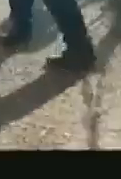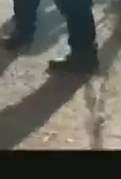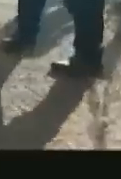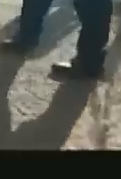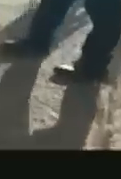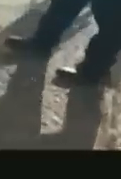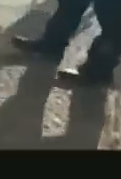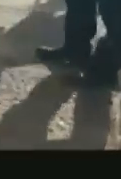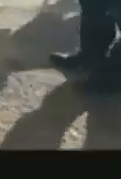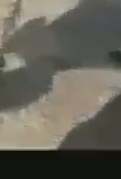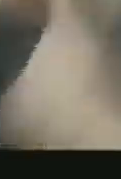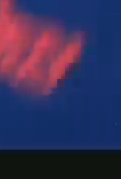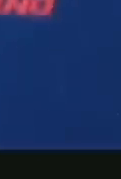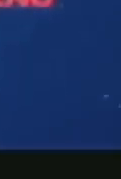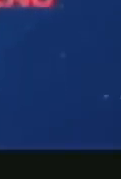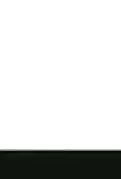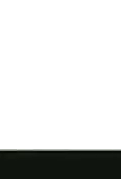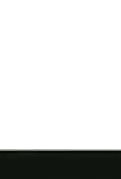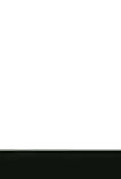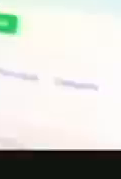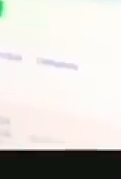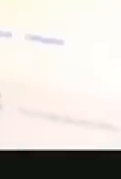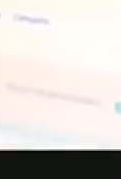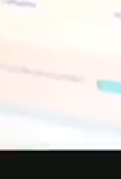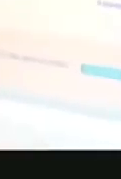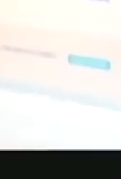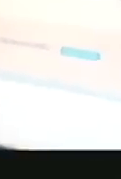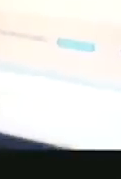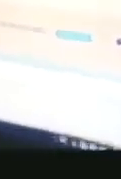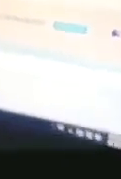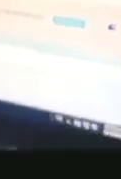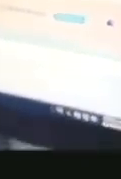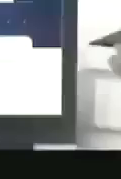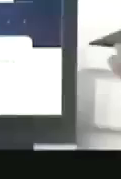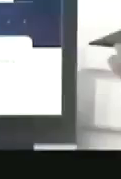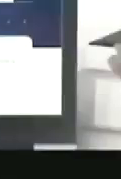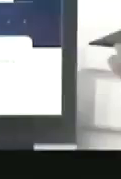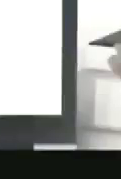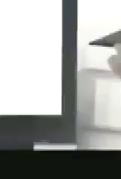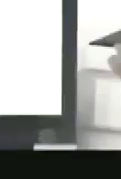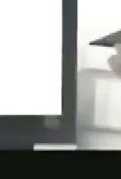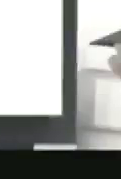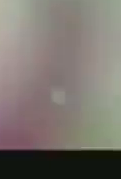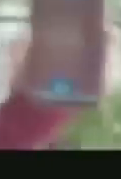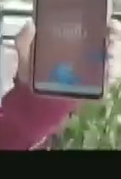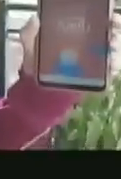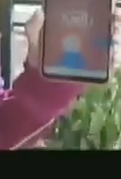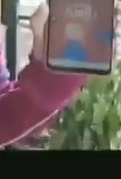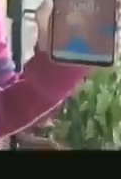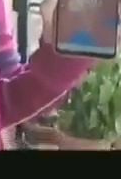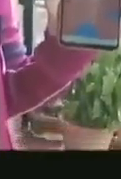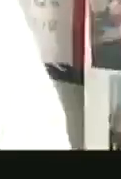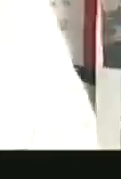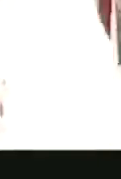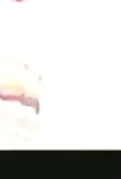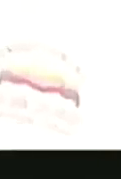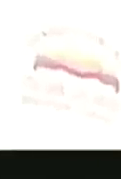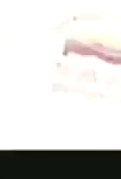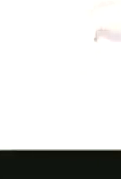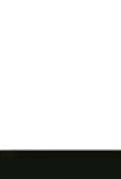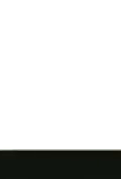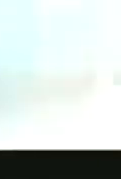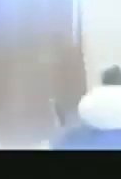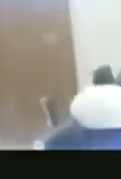la voluntad popular. El 1x10 del buen gobierno, el sistema patria y la